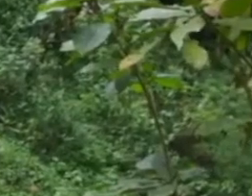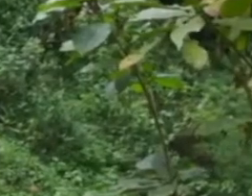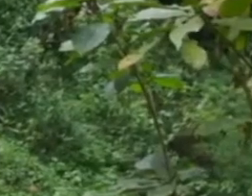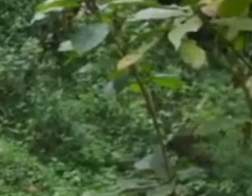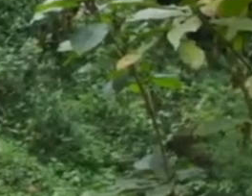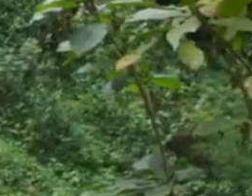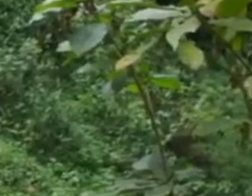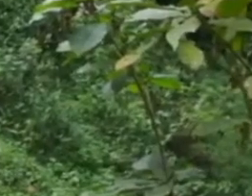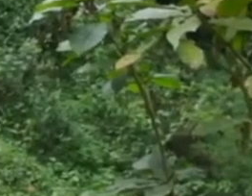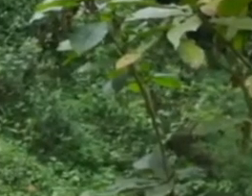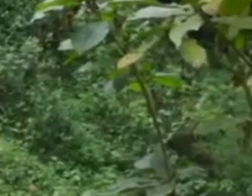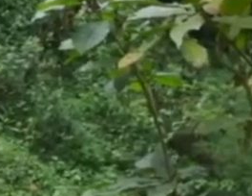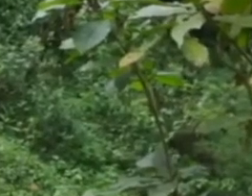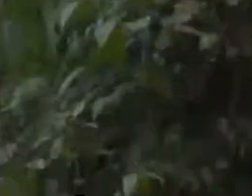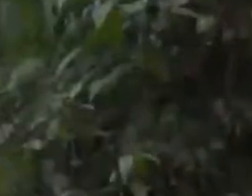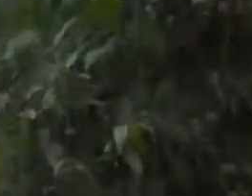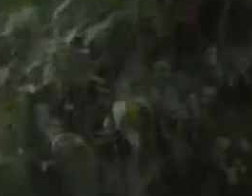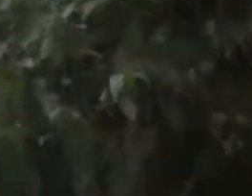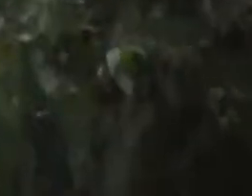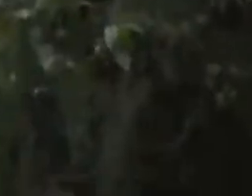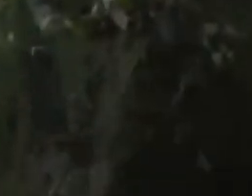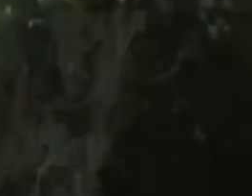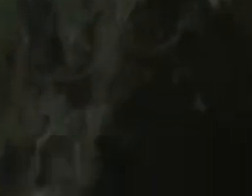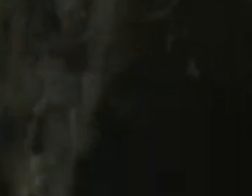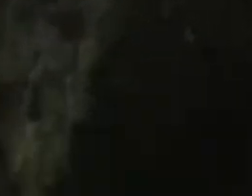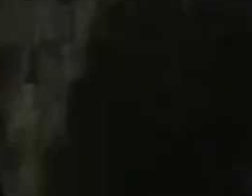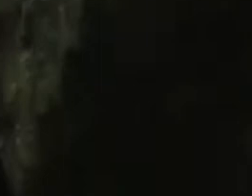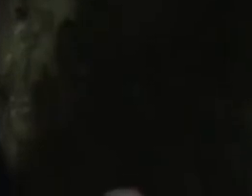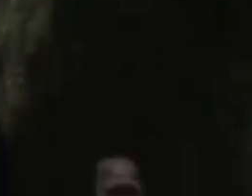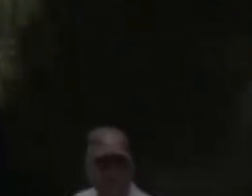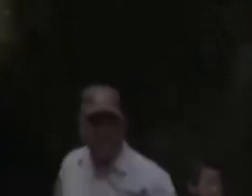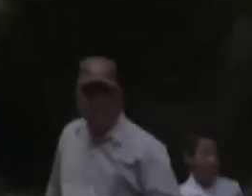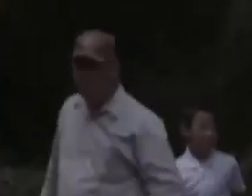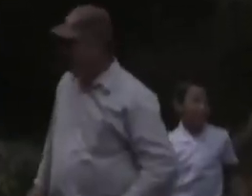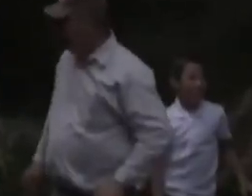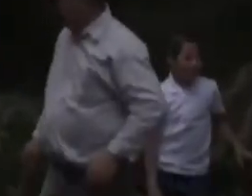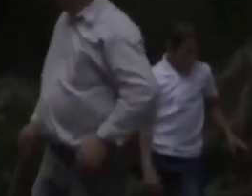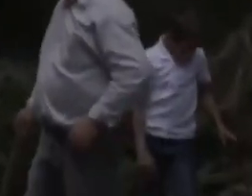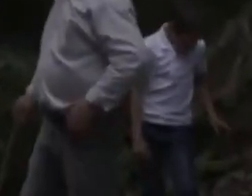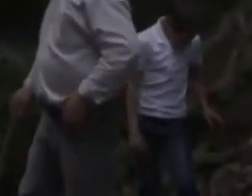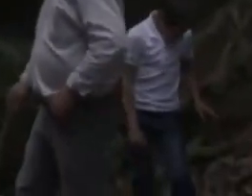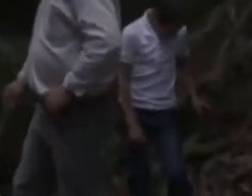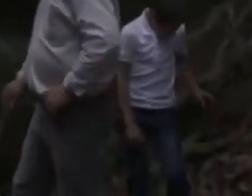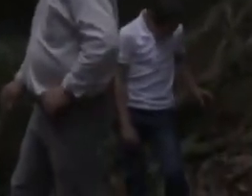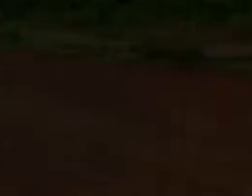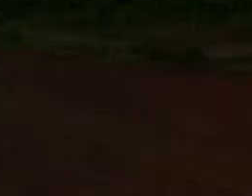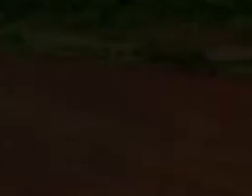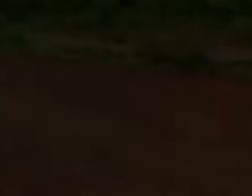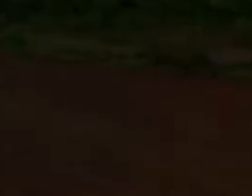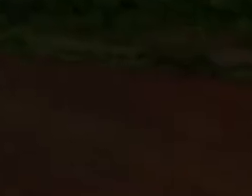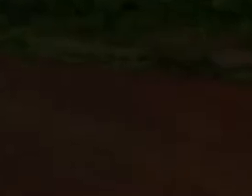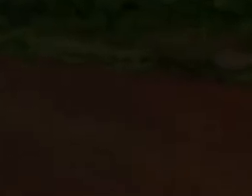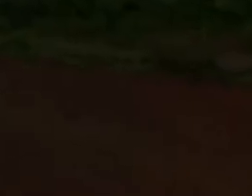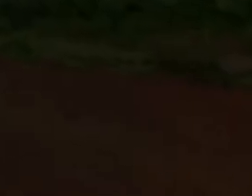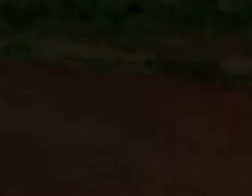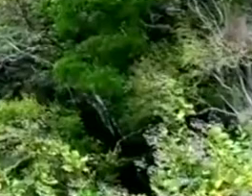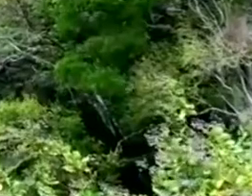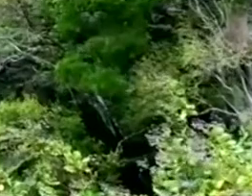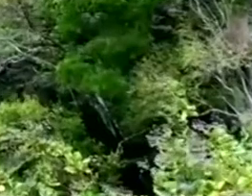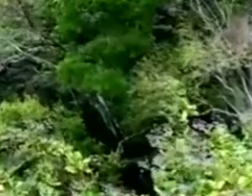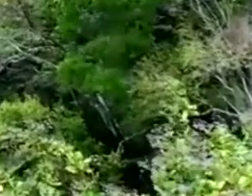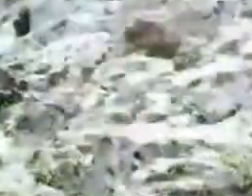La Ley General de Medio Ambiente y Recursos